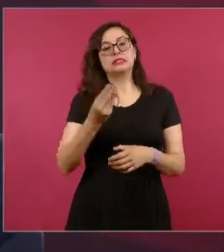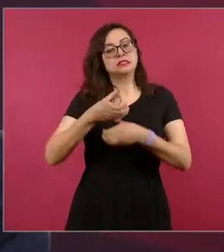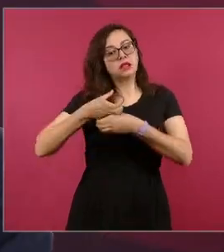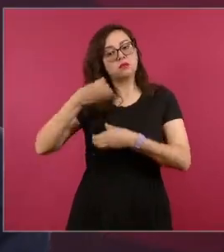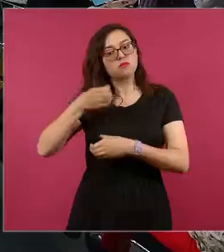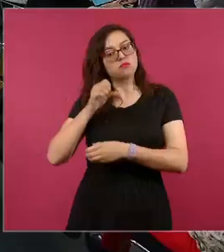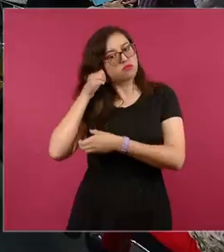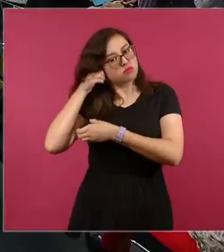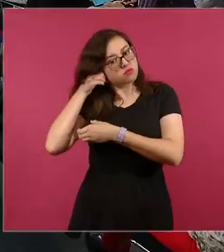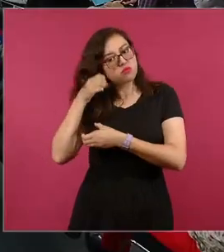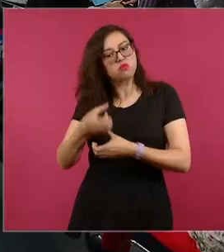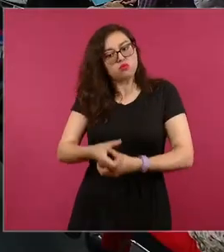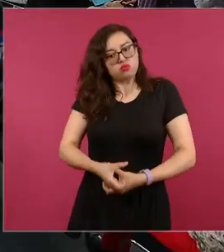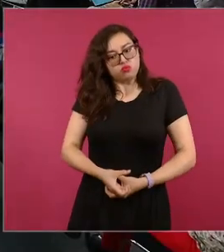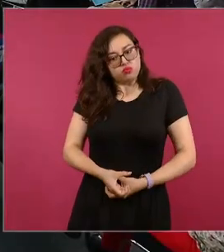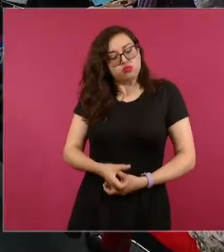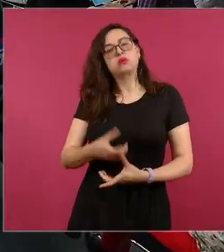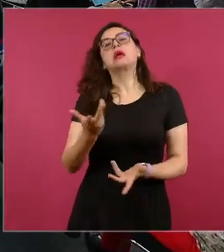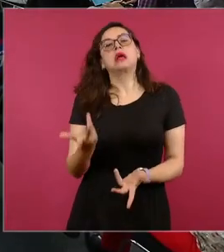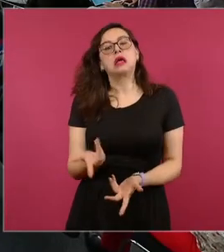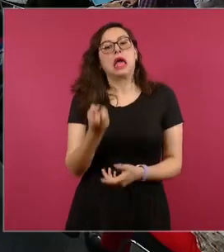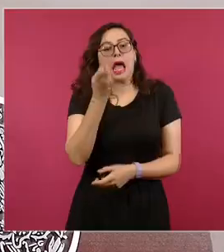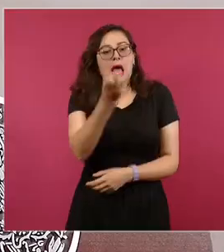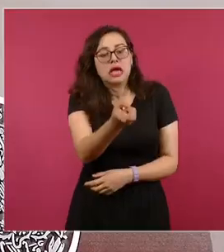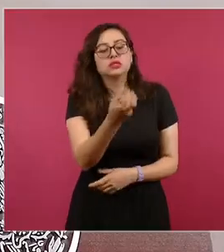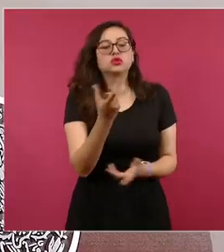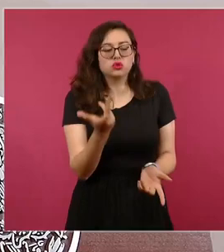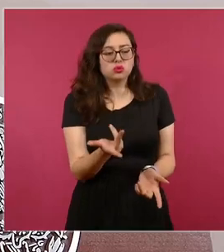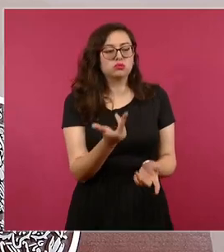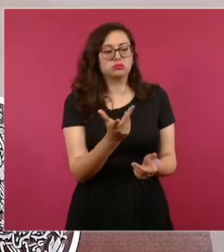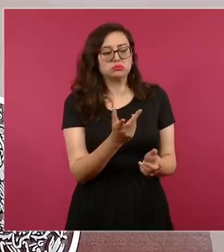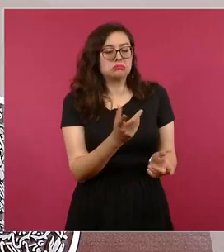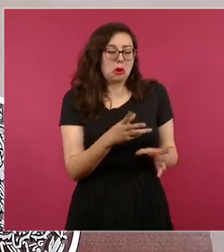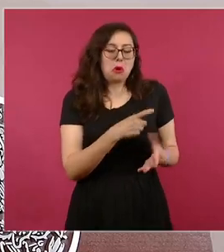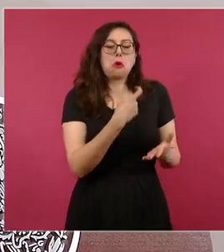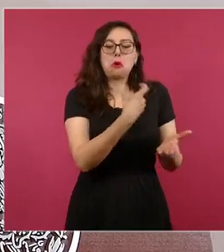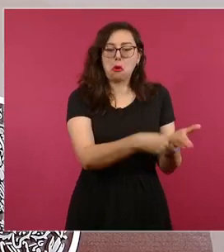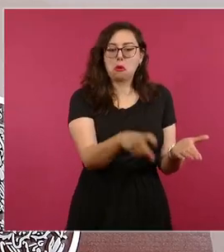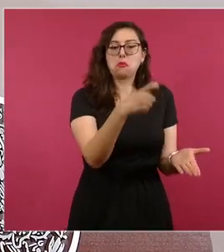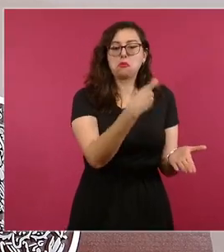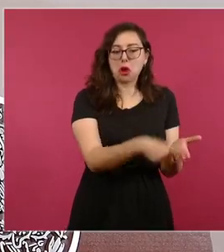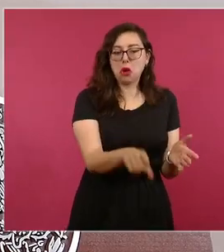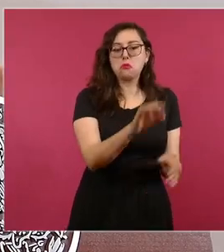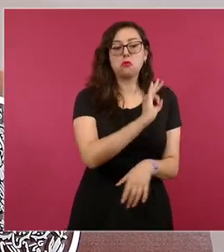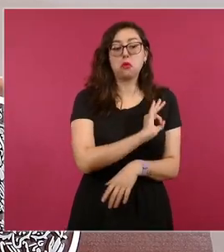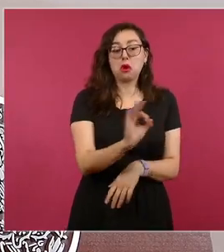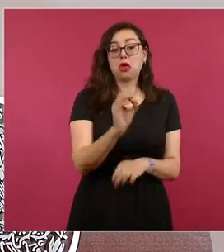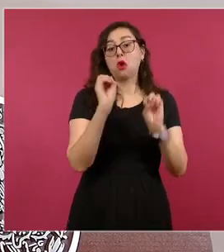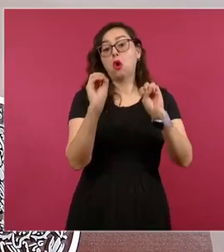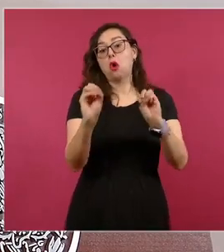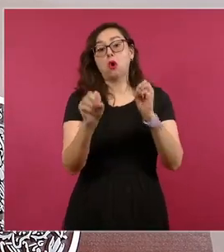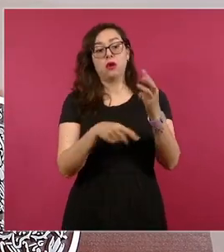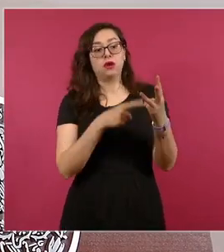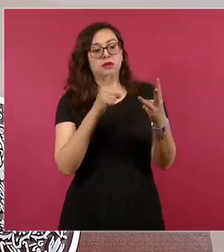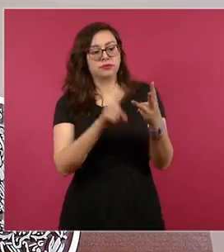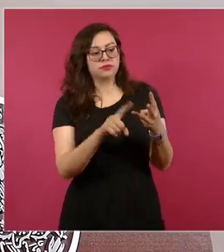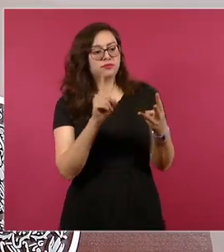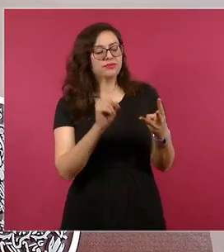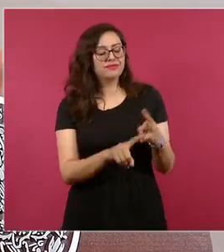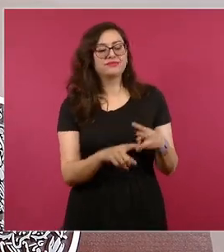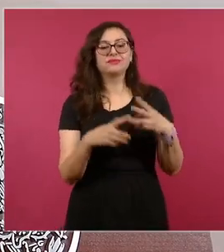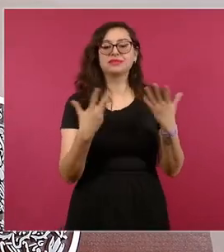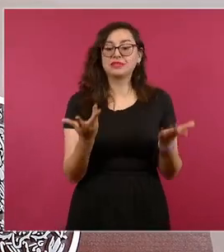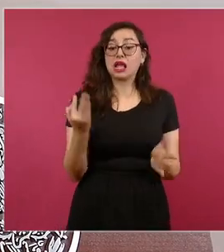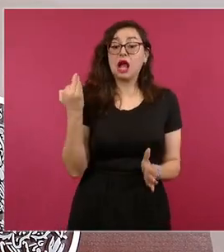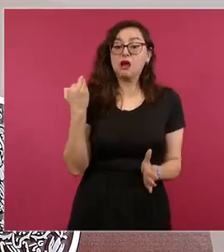la salud de un bebé, en fin, y también algo de mobiliario, ¿no? A veces se tiene todo esto, pero no se